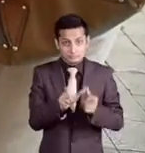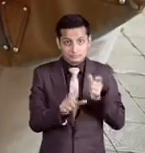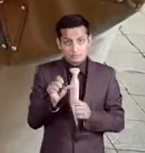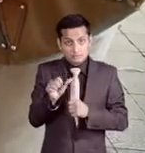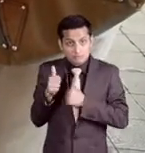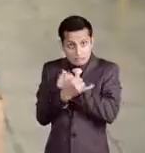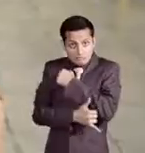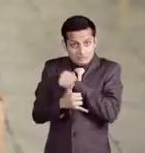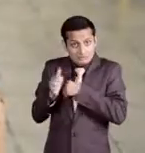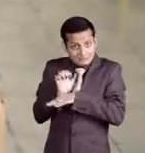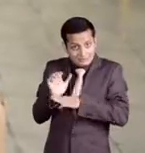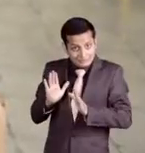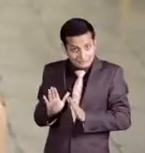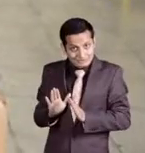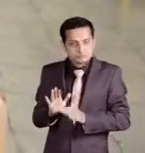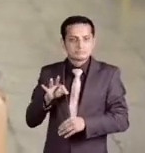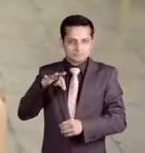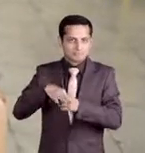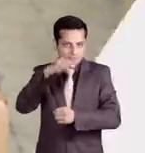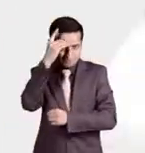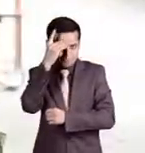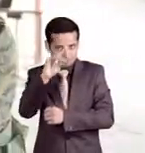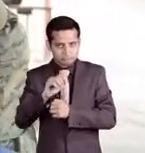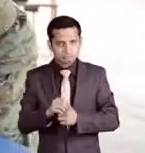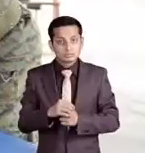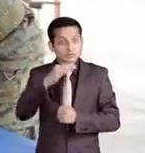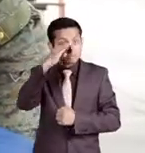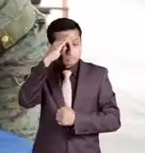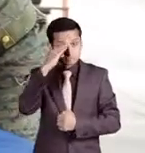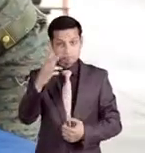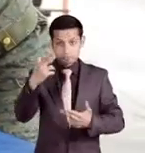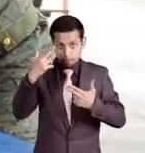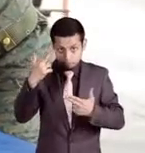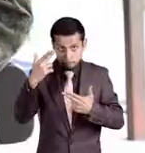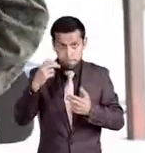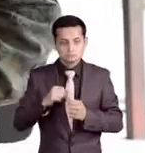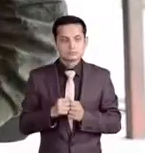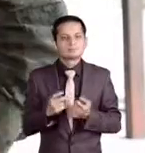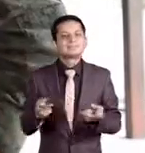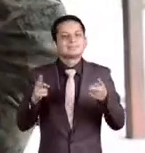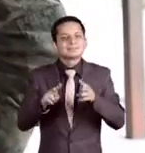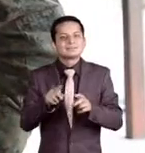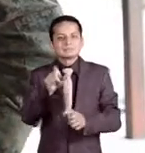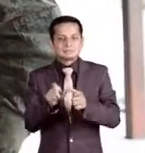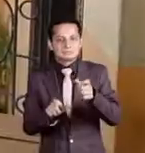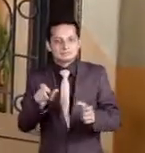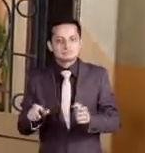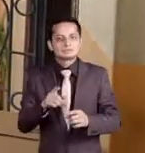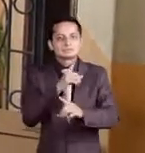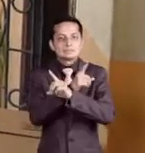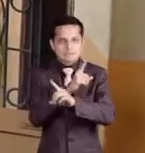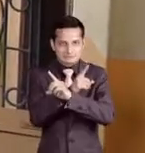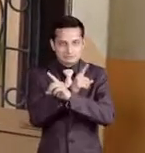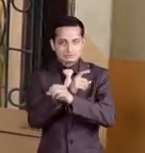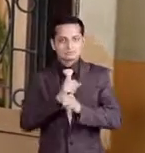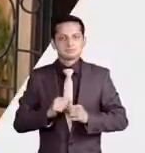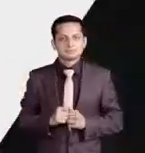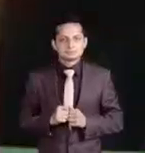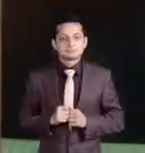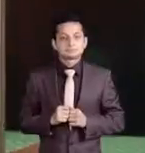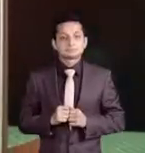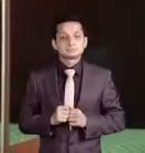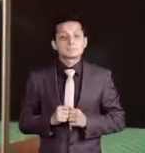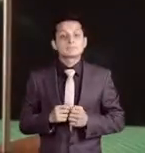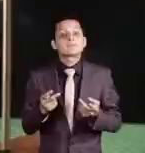65 años, ecuatorianos que habitan en el exterior, integrantes de las Fuerzas Armadas y Policía Nacional en servicio